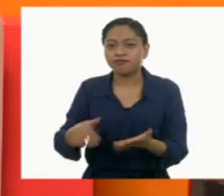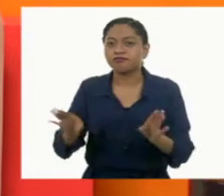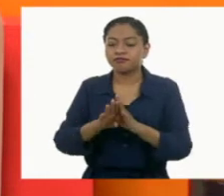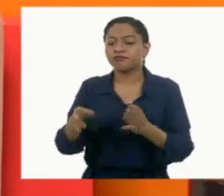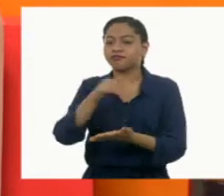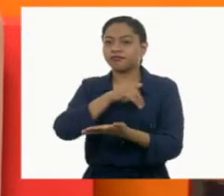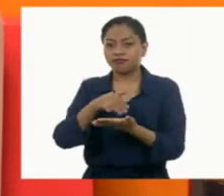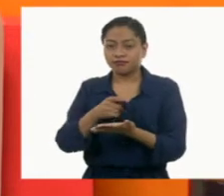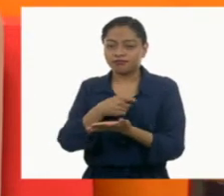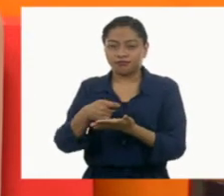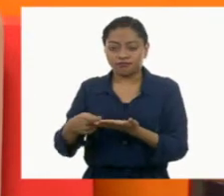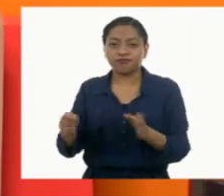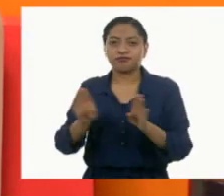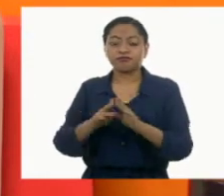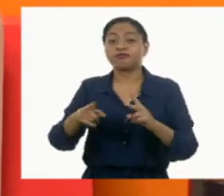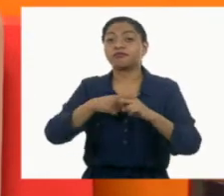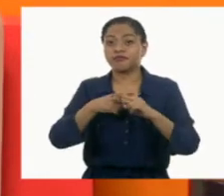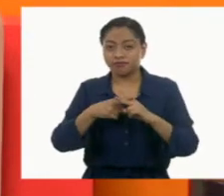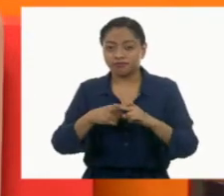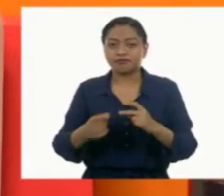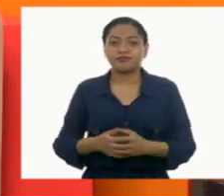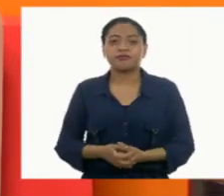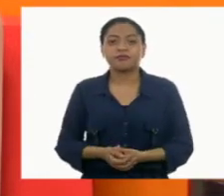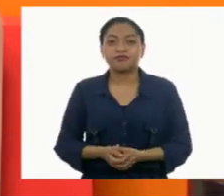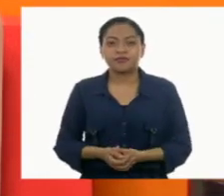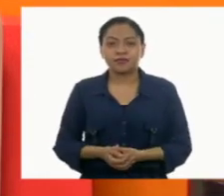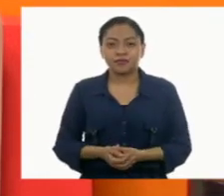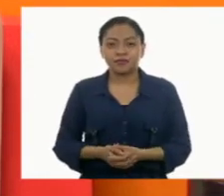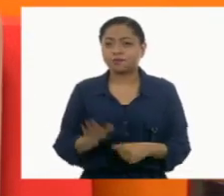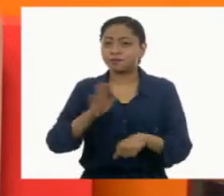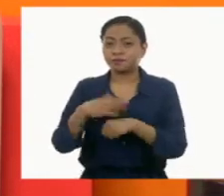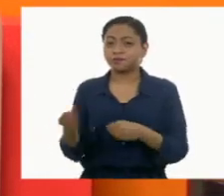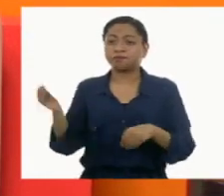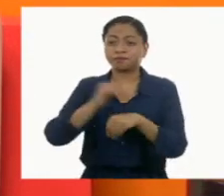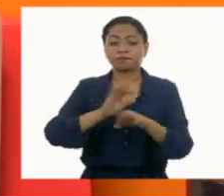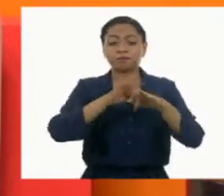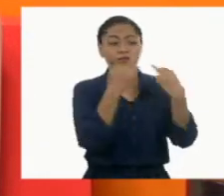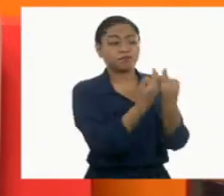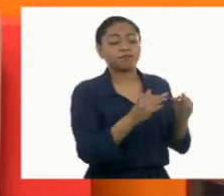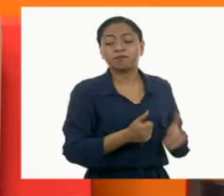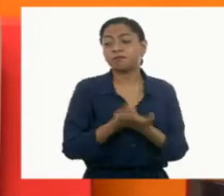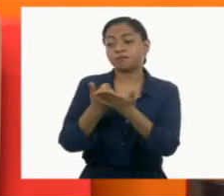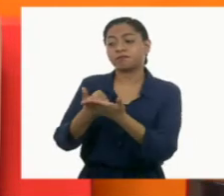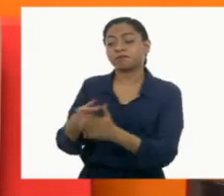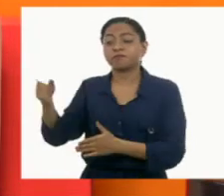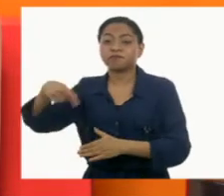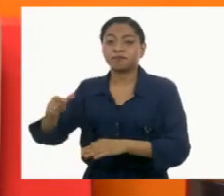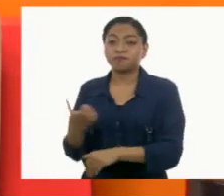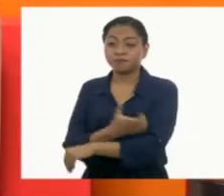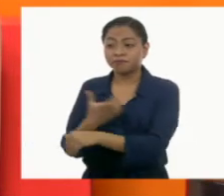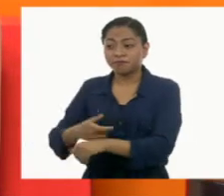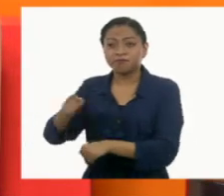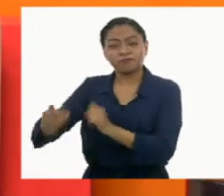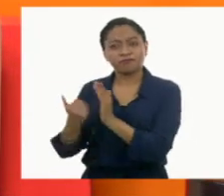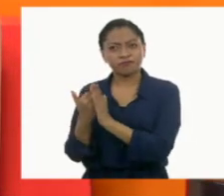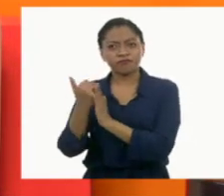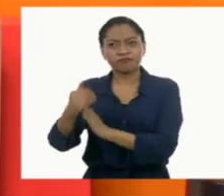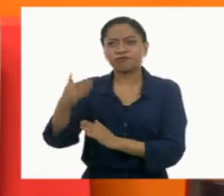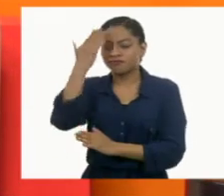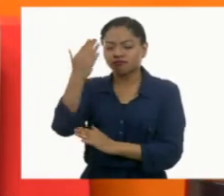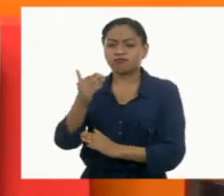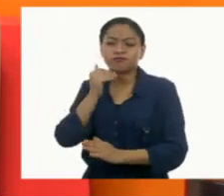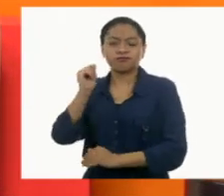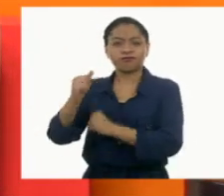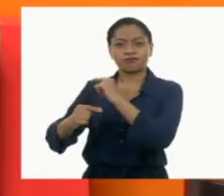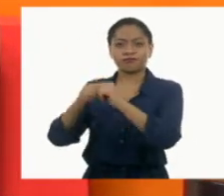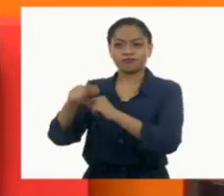la lectura, matemáticas, y también la forma en que podemos acompañarlas y acompañarlos para que desarrollen diversas